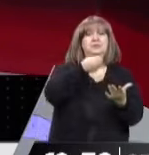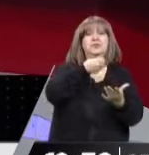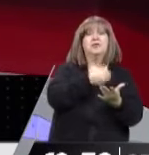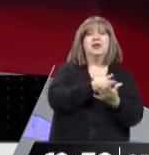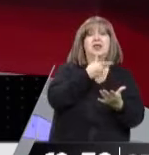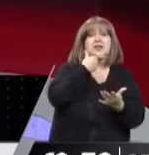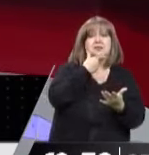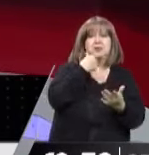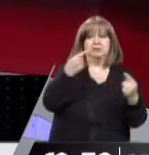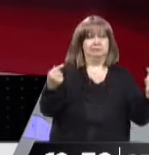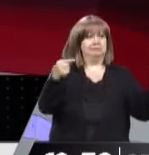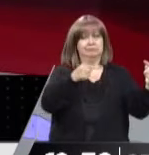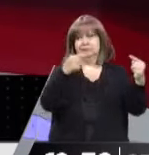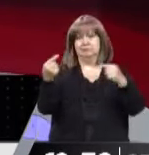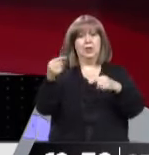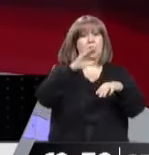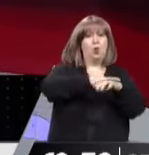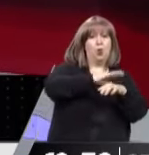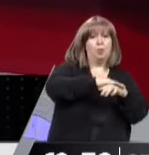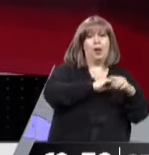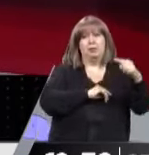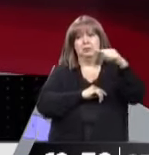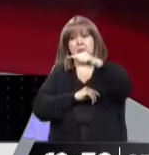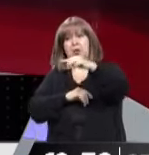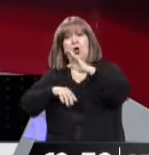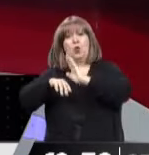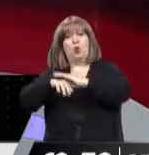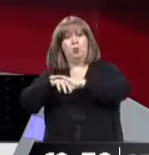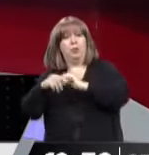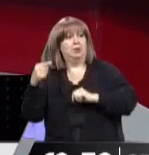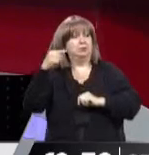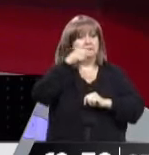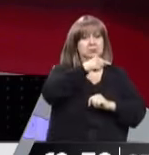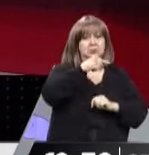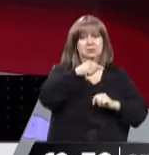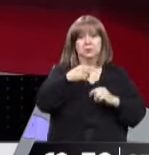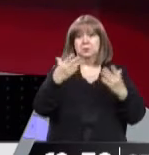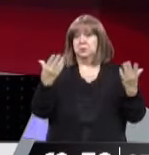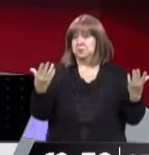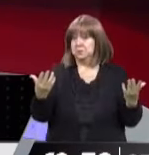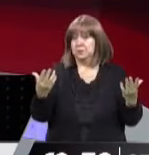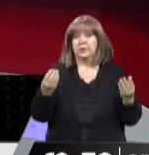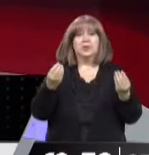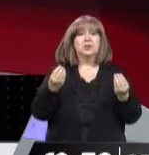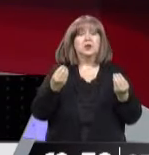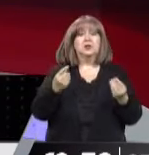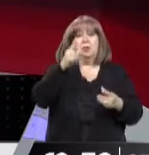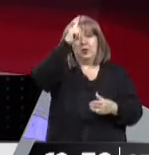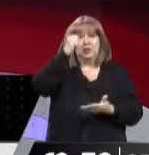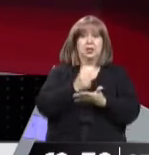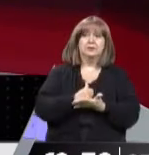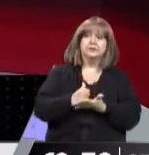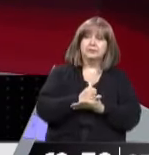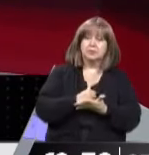de septiembre es decir los dos se acusan exactamente de la misma dilación de la misma y hay algo que es innegable y es que los policías